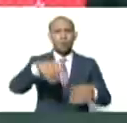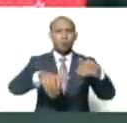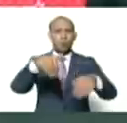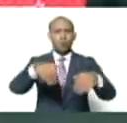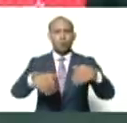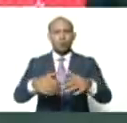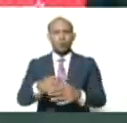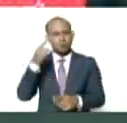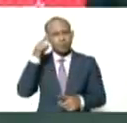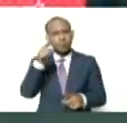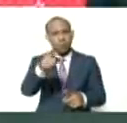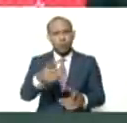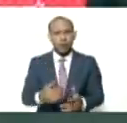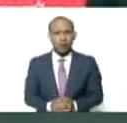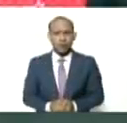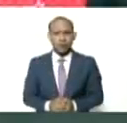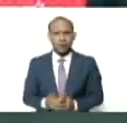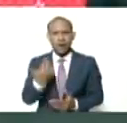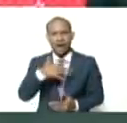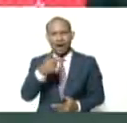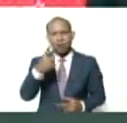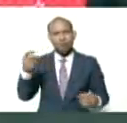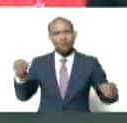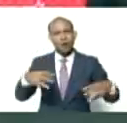ella. Hay una magia